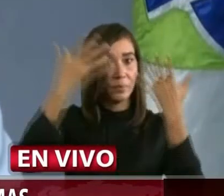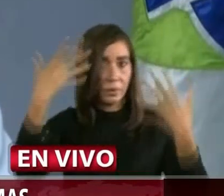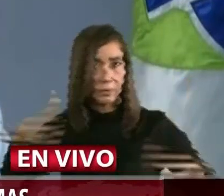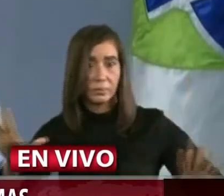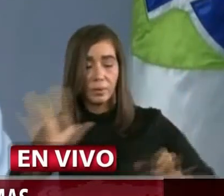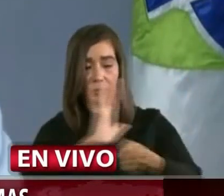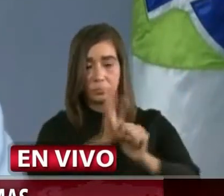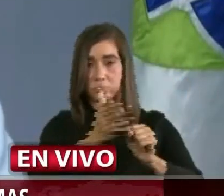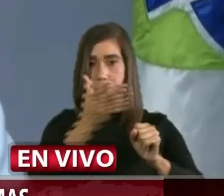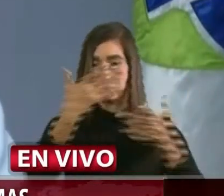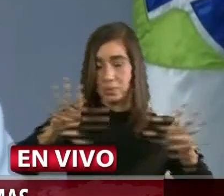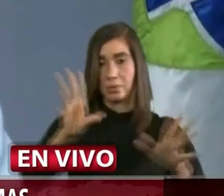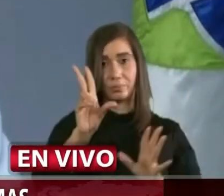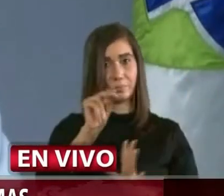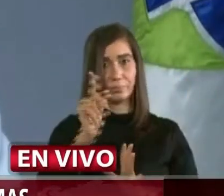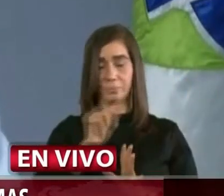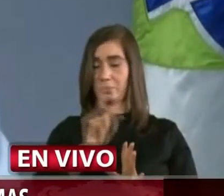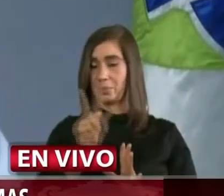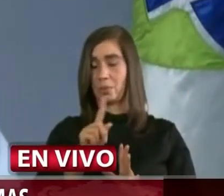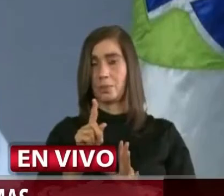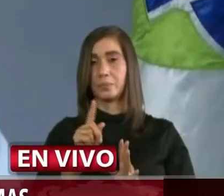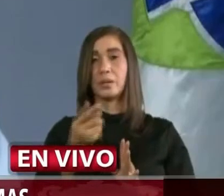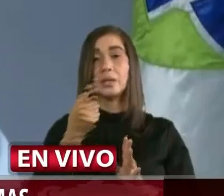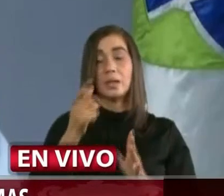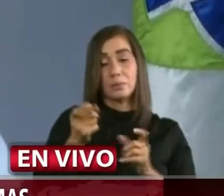ha pasado. La hemos